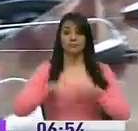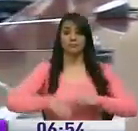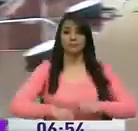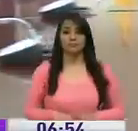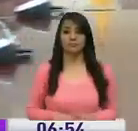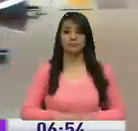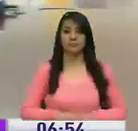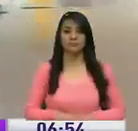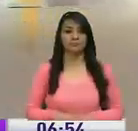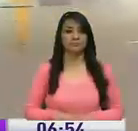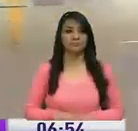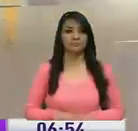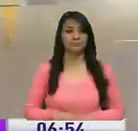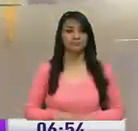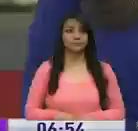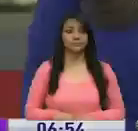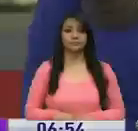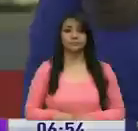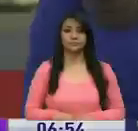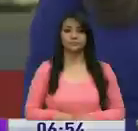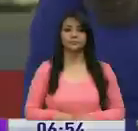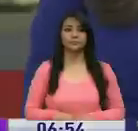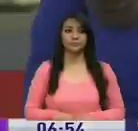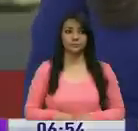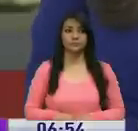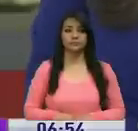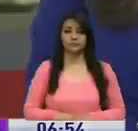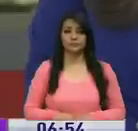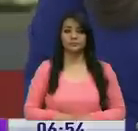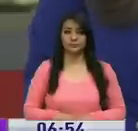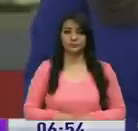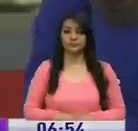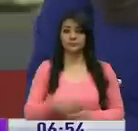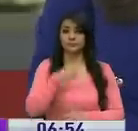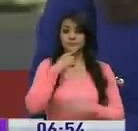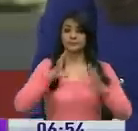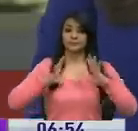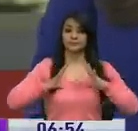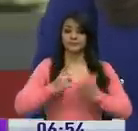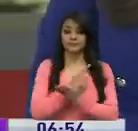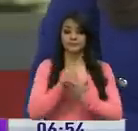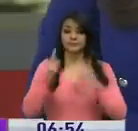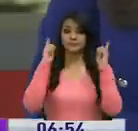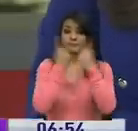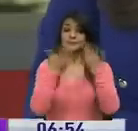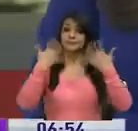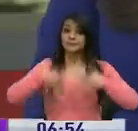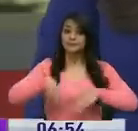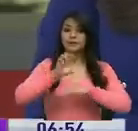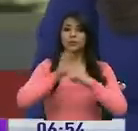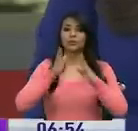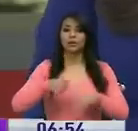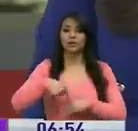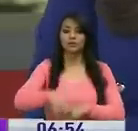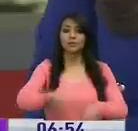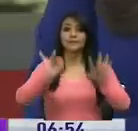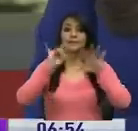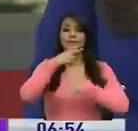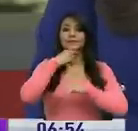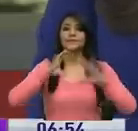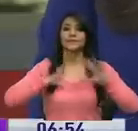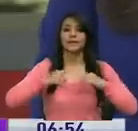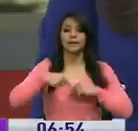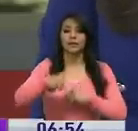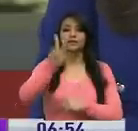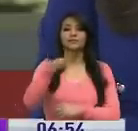Adriana rojas y después de los días de asueto por semana santa a los Ecuatorianos les queda siete feriados en lo que resta